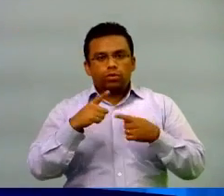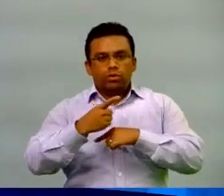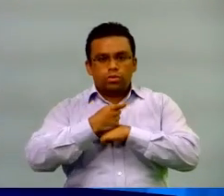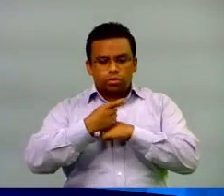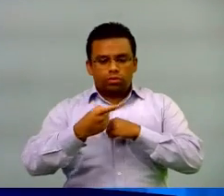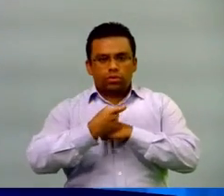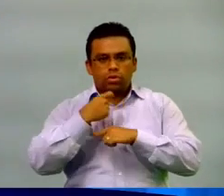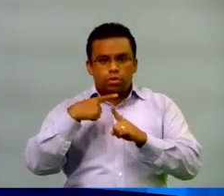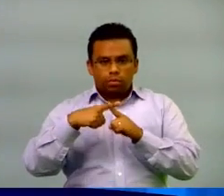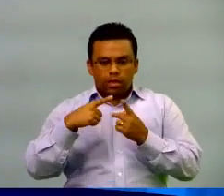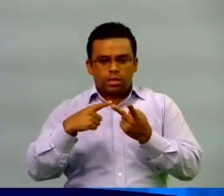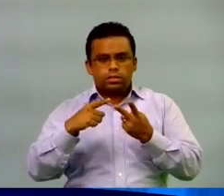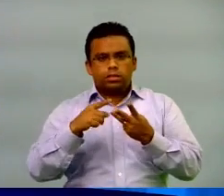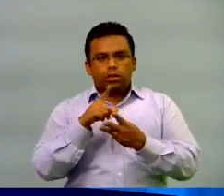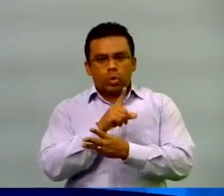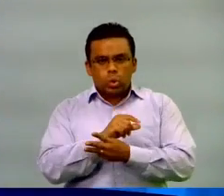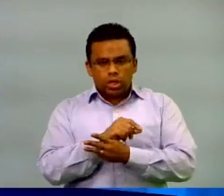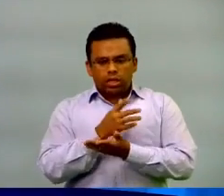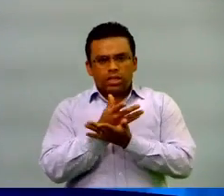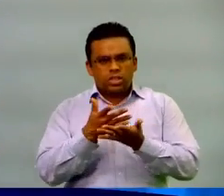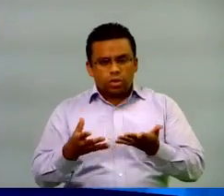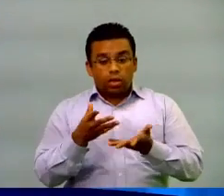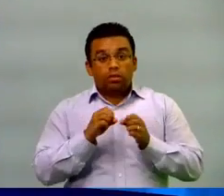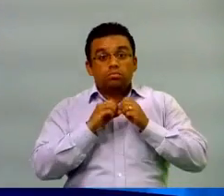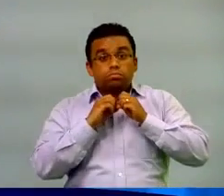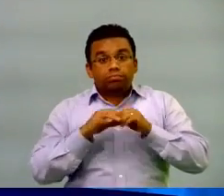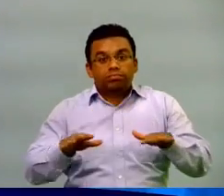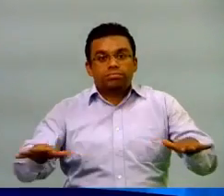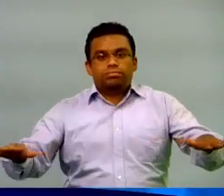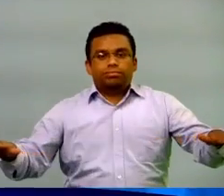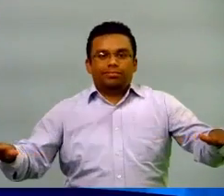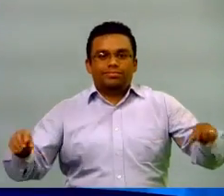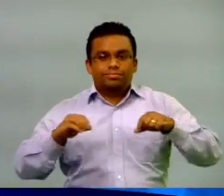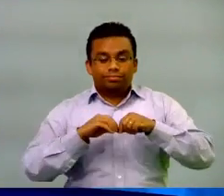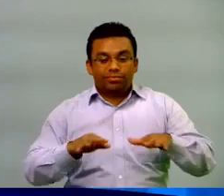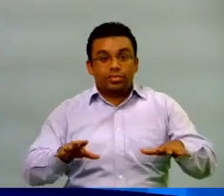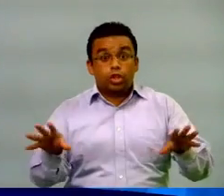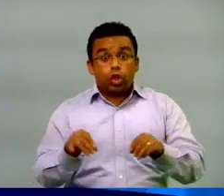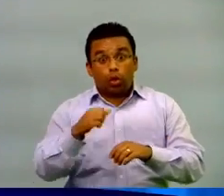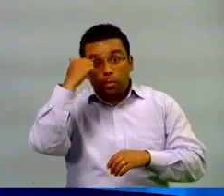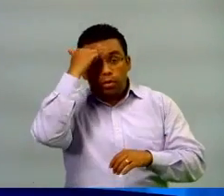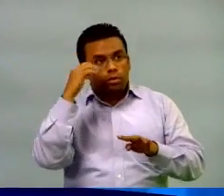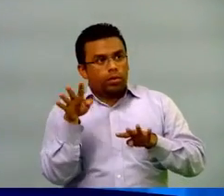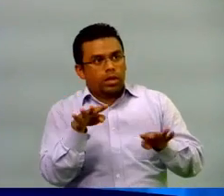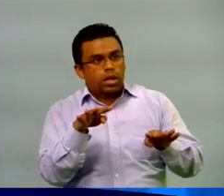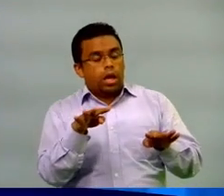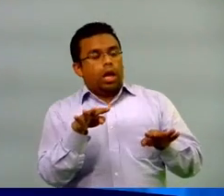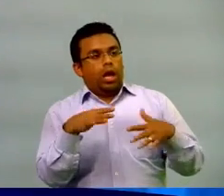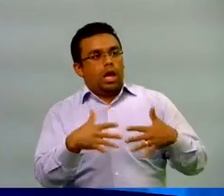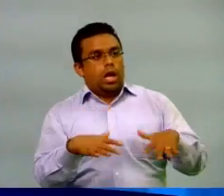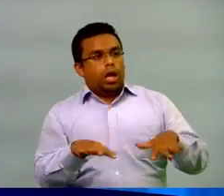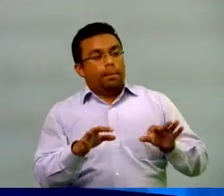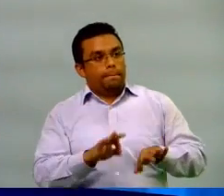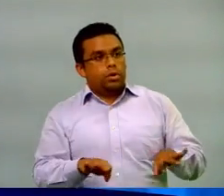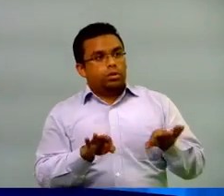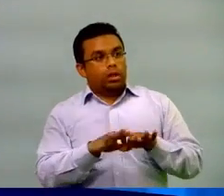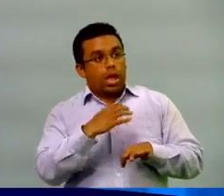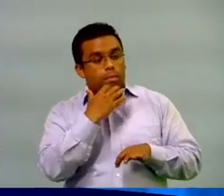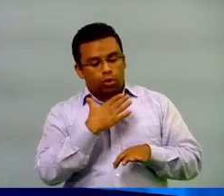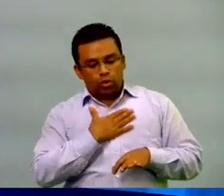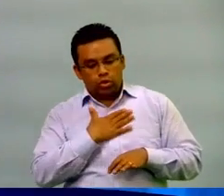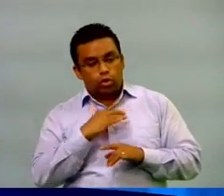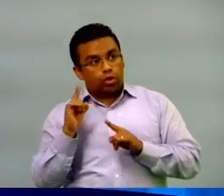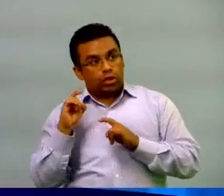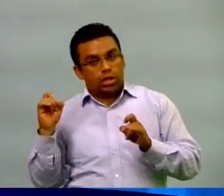experiencias y que no se quede solamente a nivel local, sino que ojalá todos los docentes que están escuchando y que tienen un caso por contar puedan darlo a conocer a los